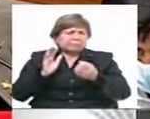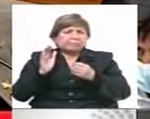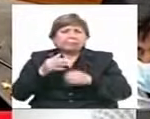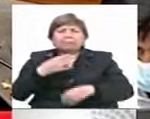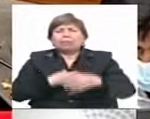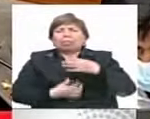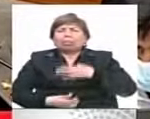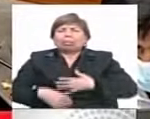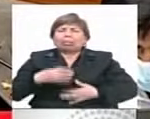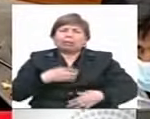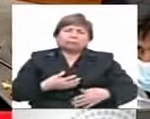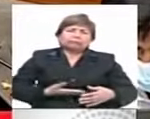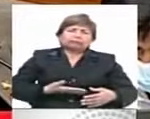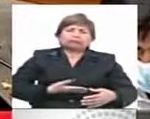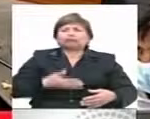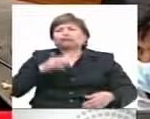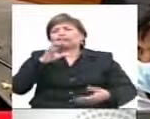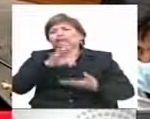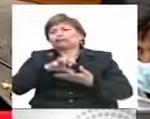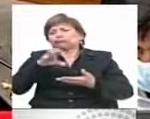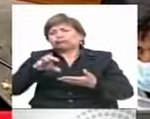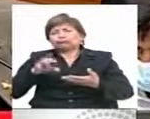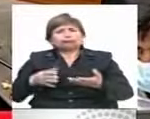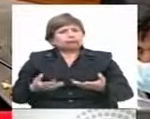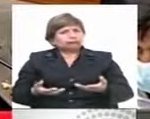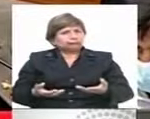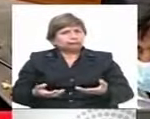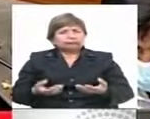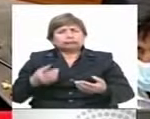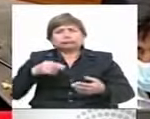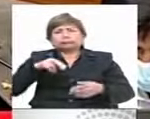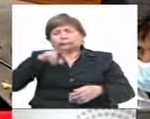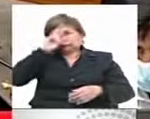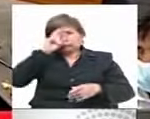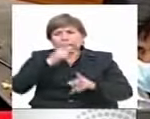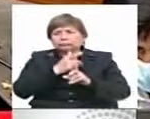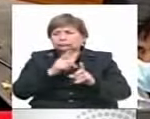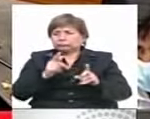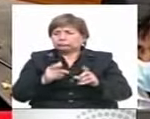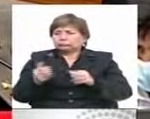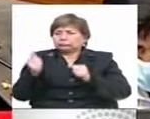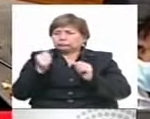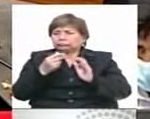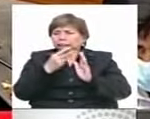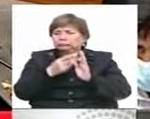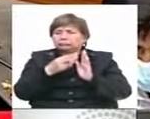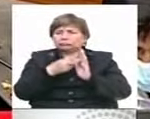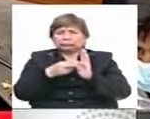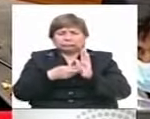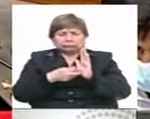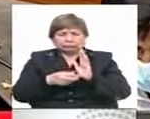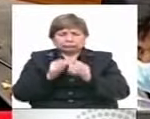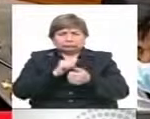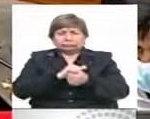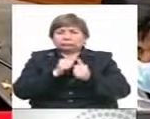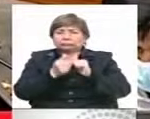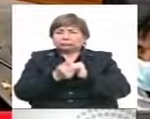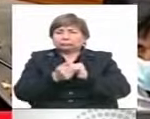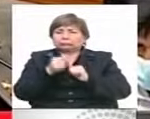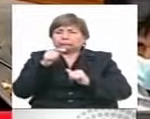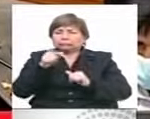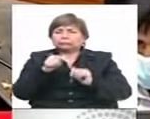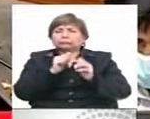hambre y la miseria del pueblo. En ese contexto, Perú Libre ha dado su propuesta para poder cambiar, y ese